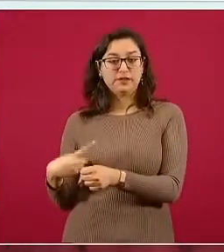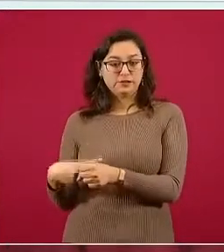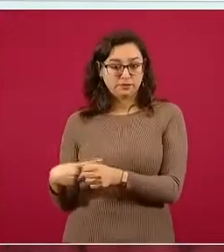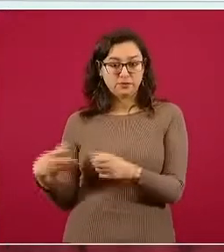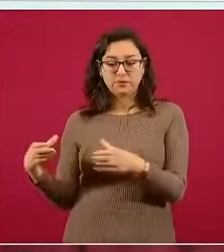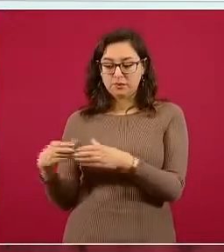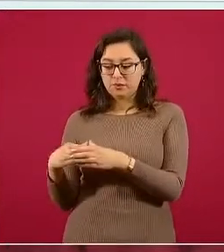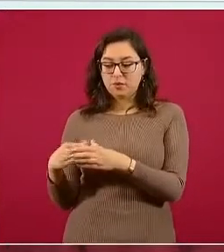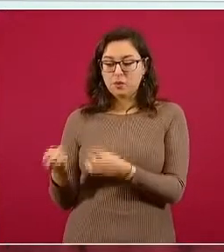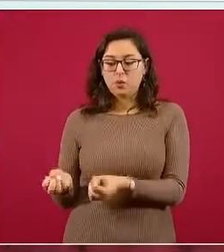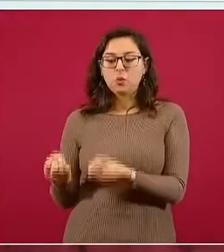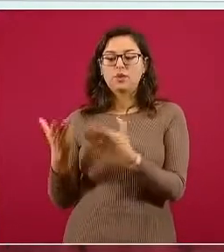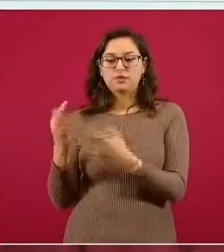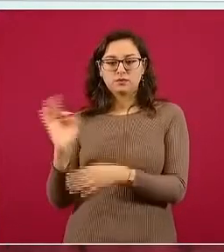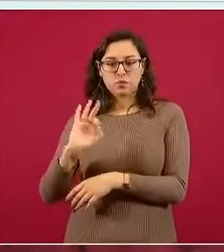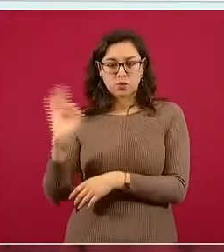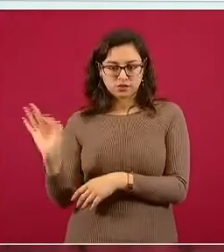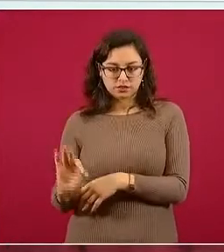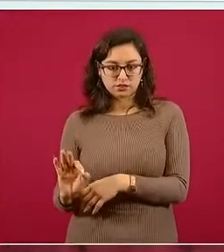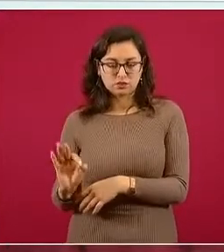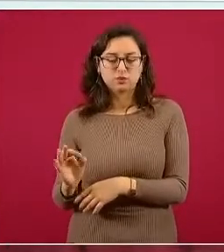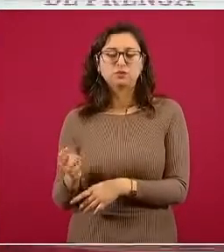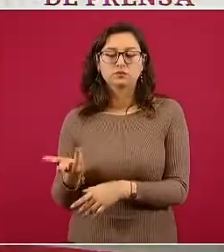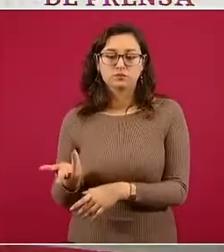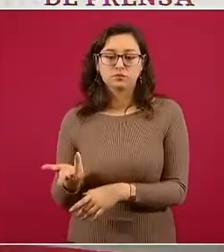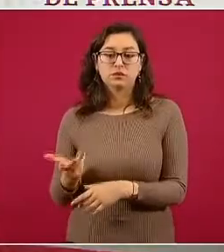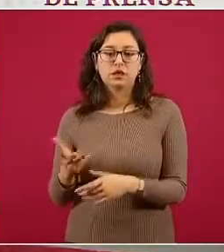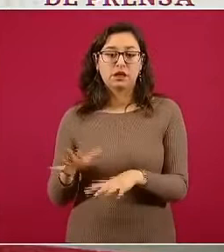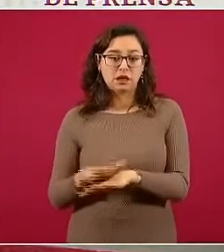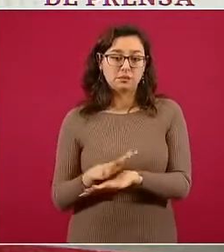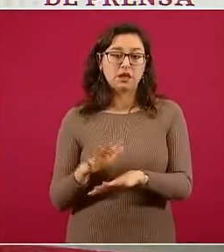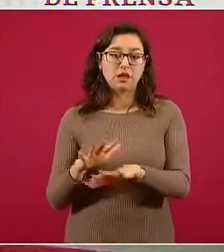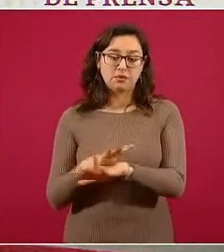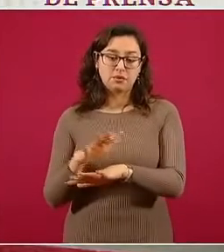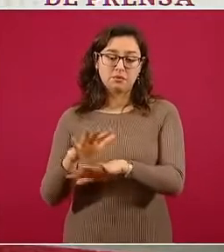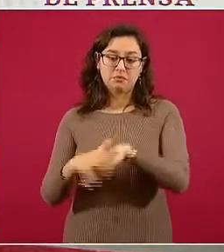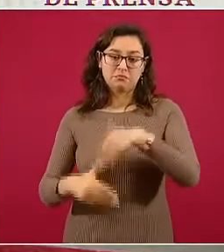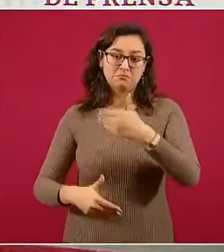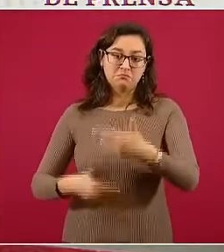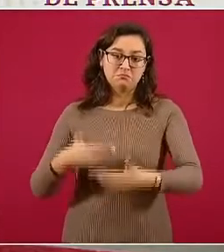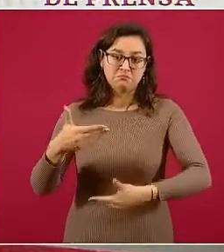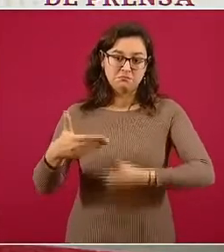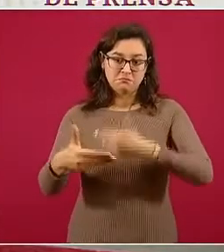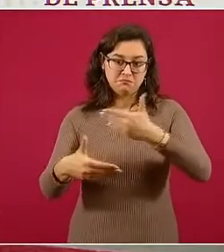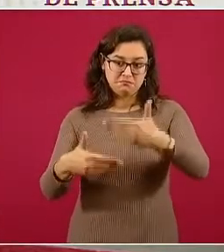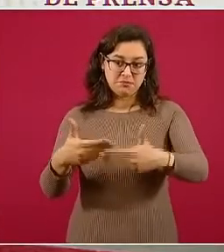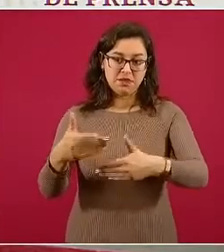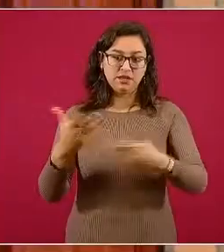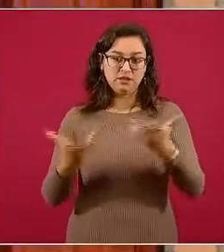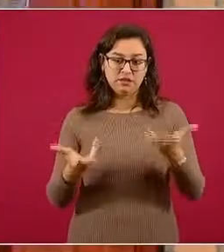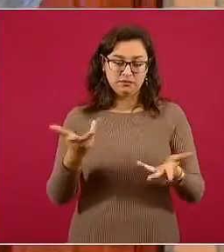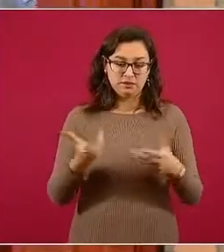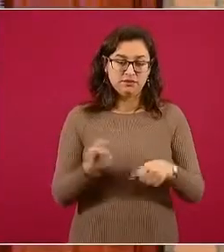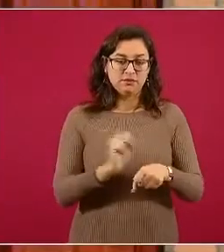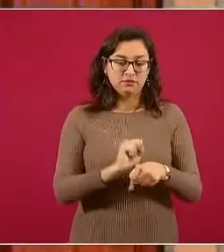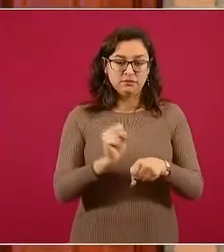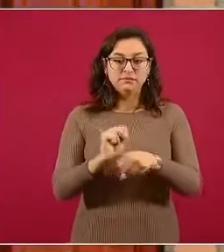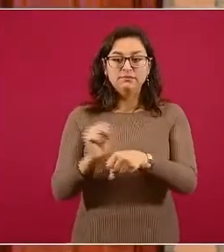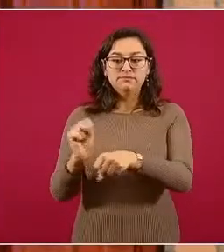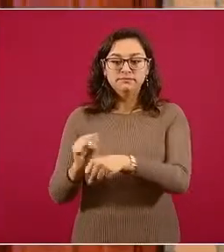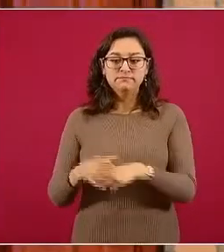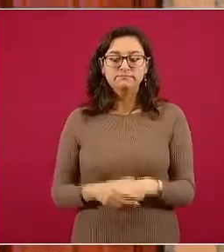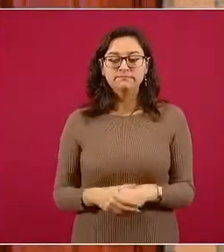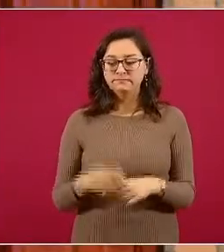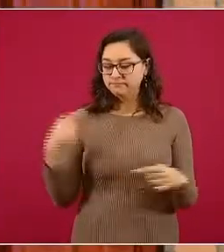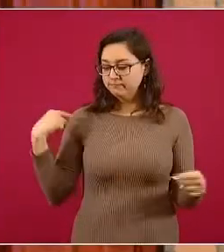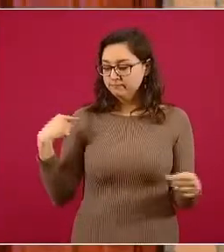el porcentaje de positividad que además va cambiando y se va moviendo en función de las semanas epidemiológicas. Esta semana